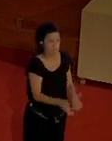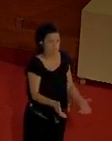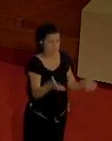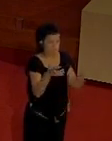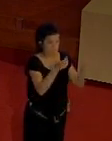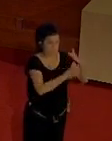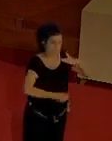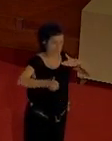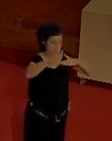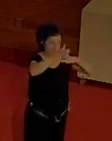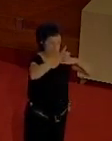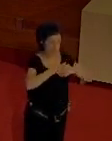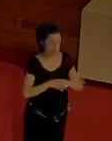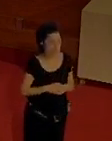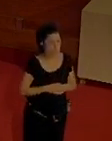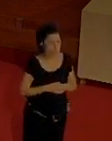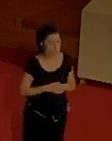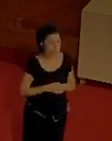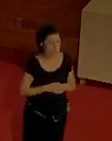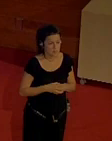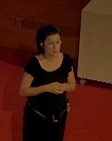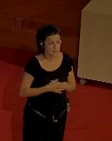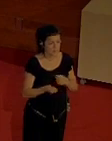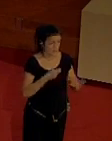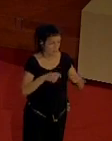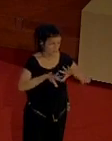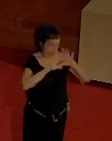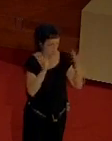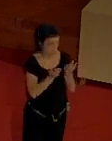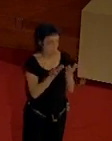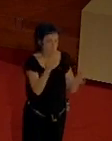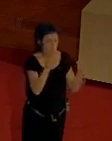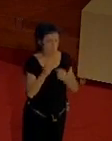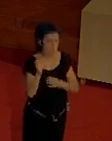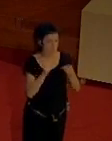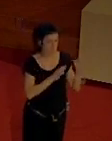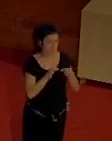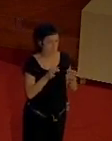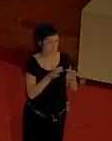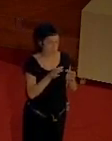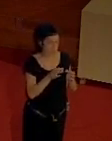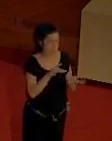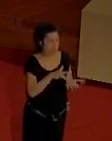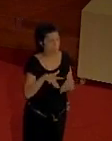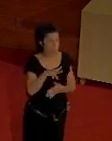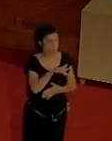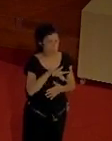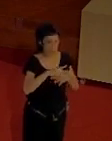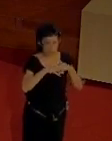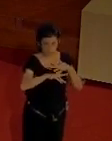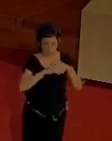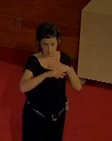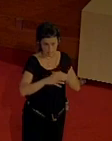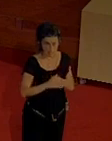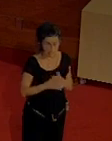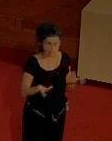hegemonía más del 90 de todo el comercio mundial se realiza a través de los mares quién domina